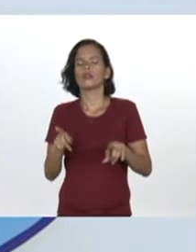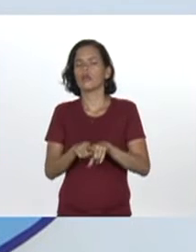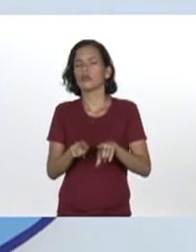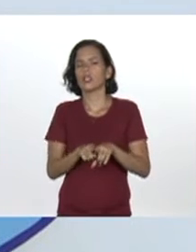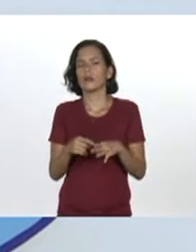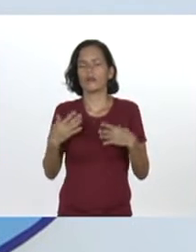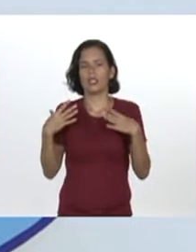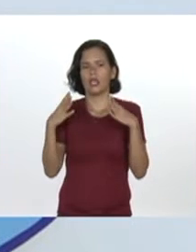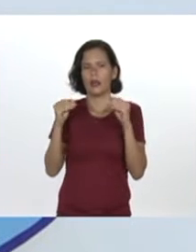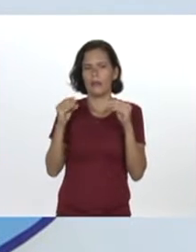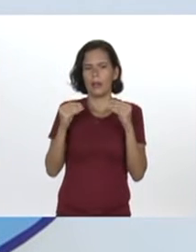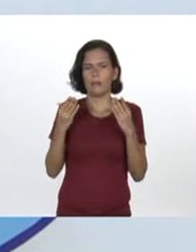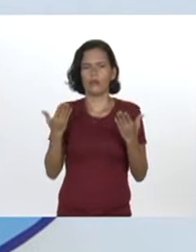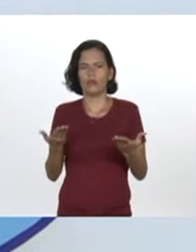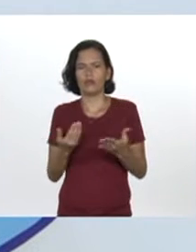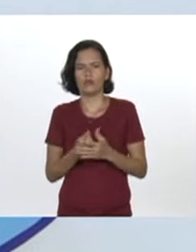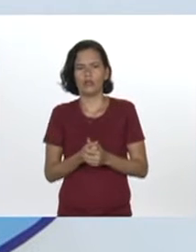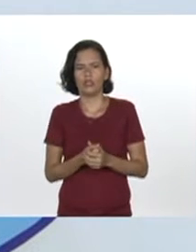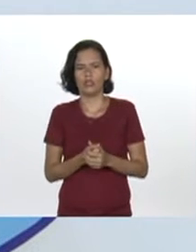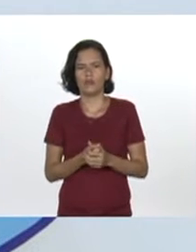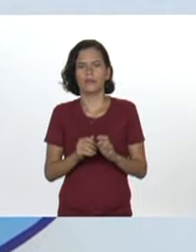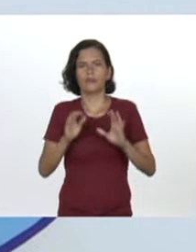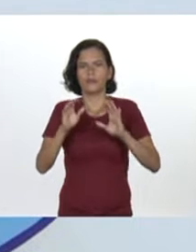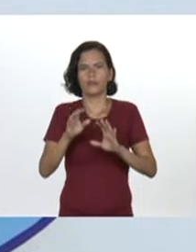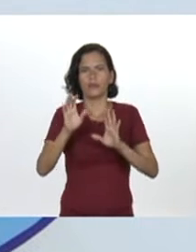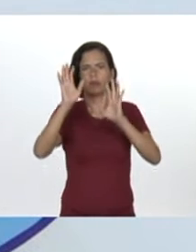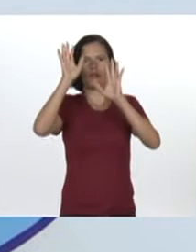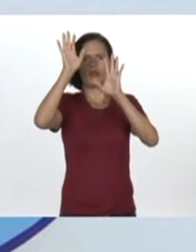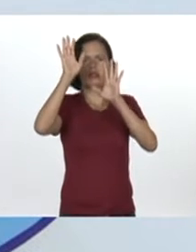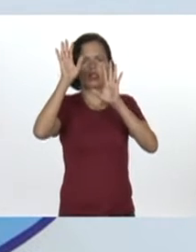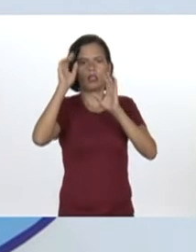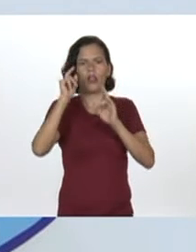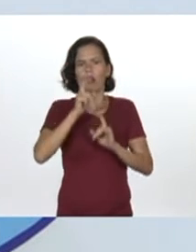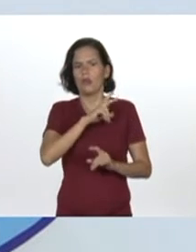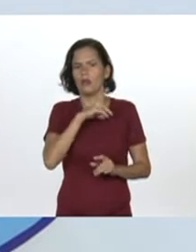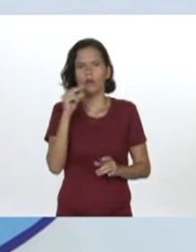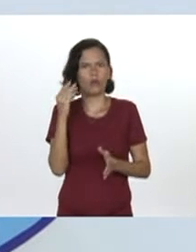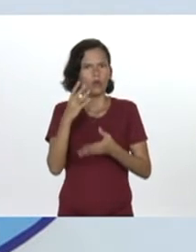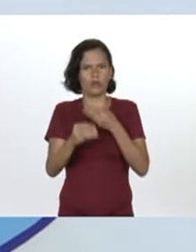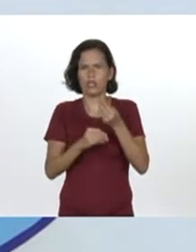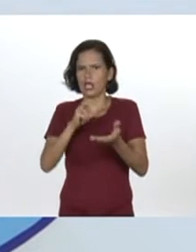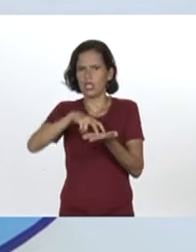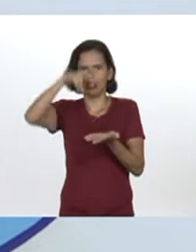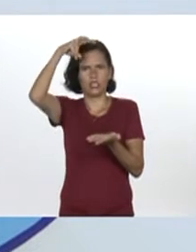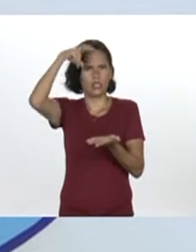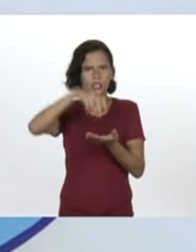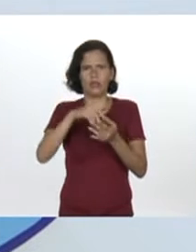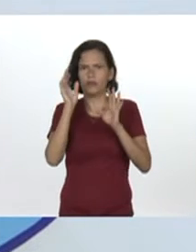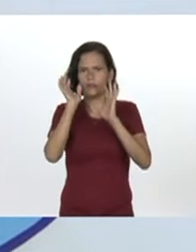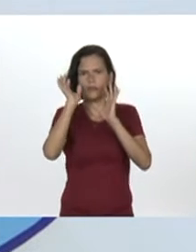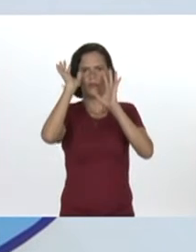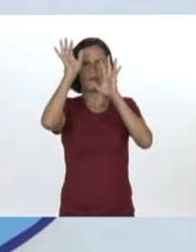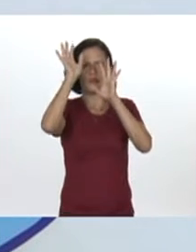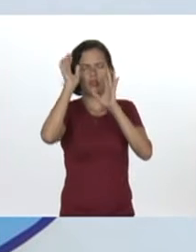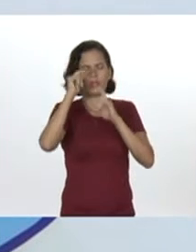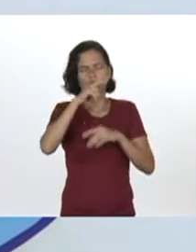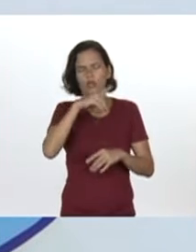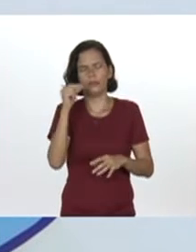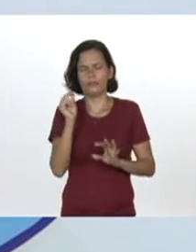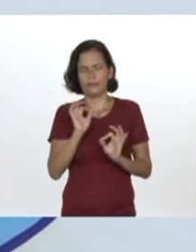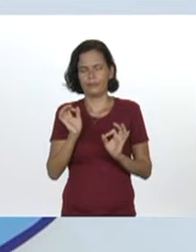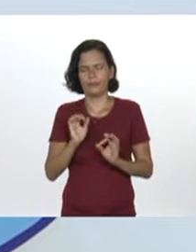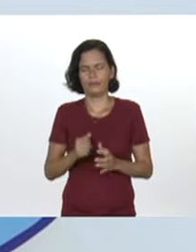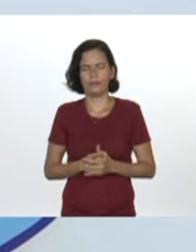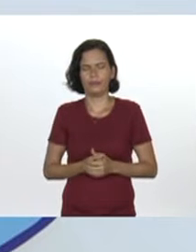de el salto inicial, ya el salto inicial no se hace como el baloncesto tradicional en esta